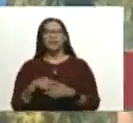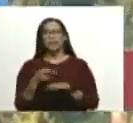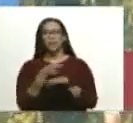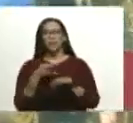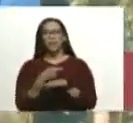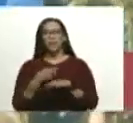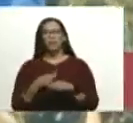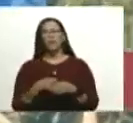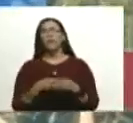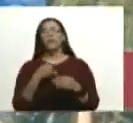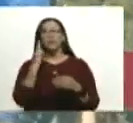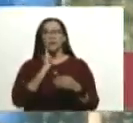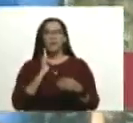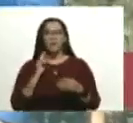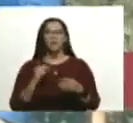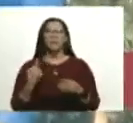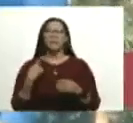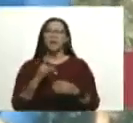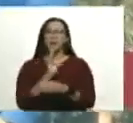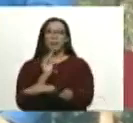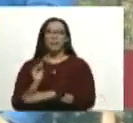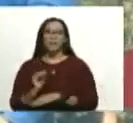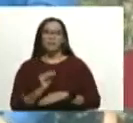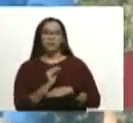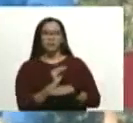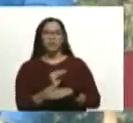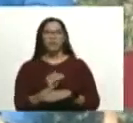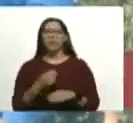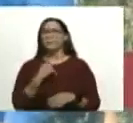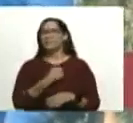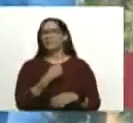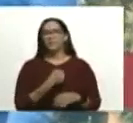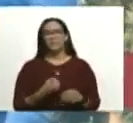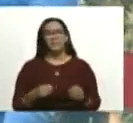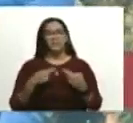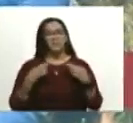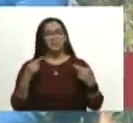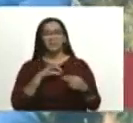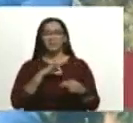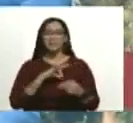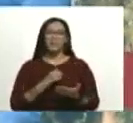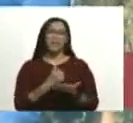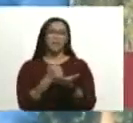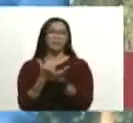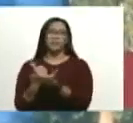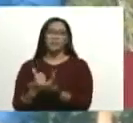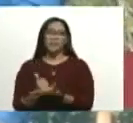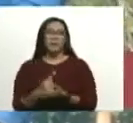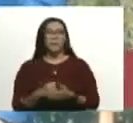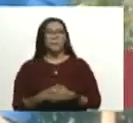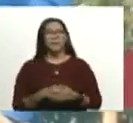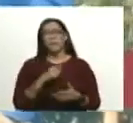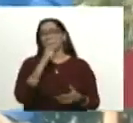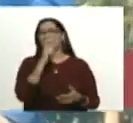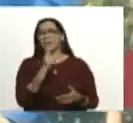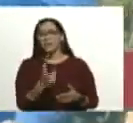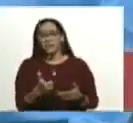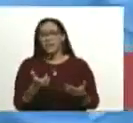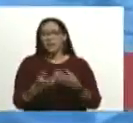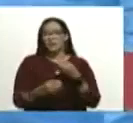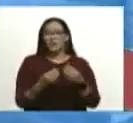sin duda, primero, la protección, ¿no? Lamentablemente las redes sociales han servido para malponer políticas que